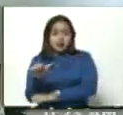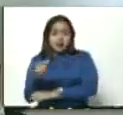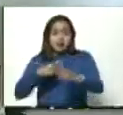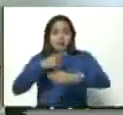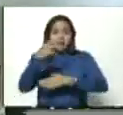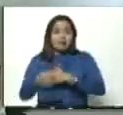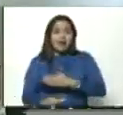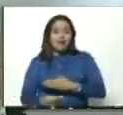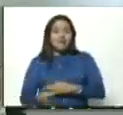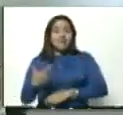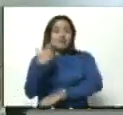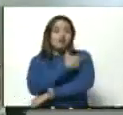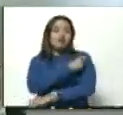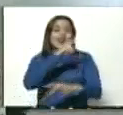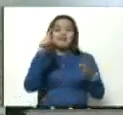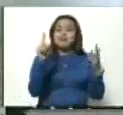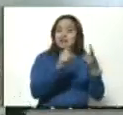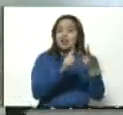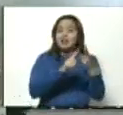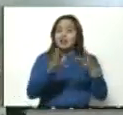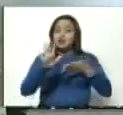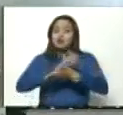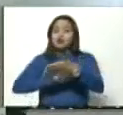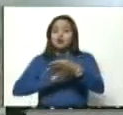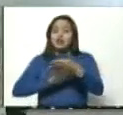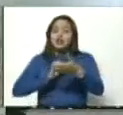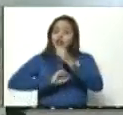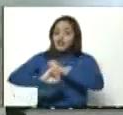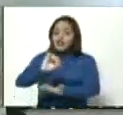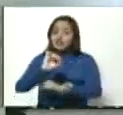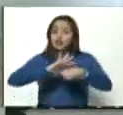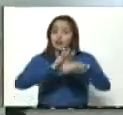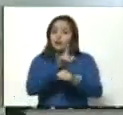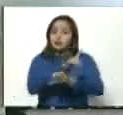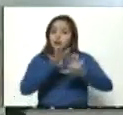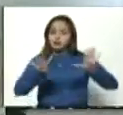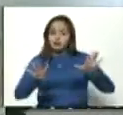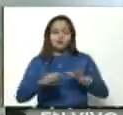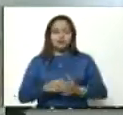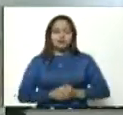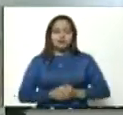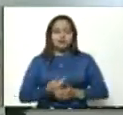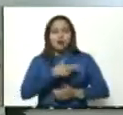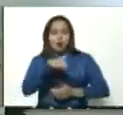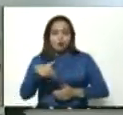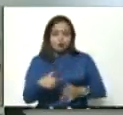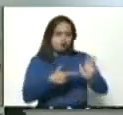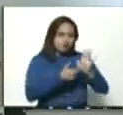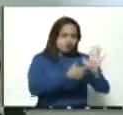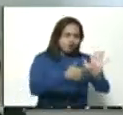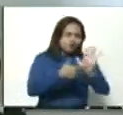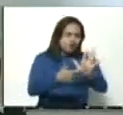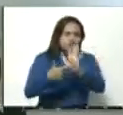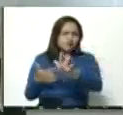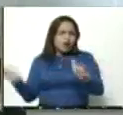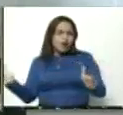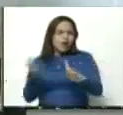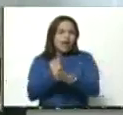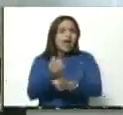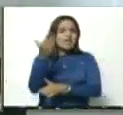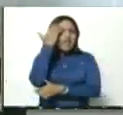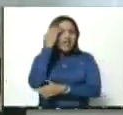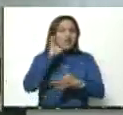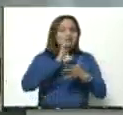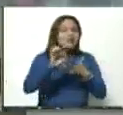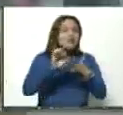plan de refuerzo y de vacunación contra el COVID-19. Nosotros podemos mostrar nuestros logros, sabemos que la estrategia